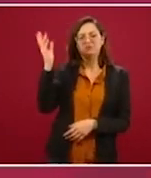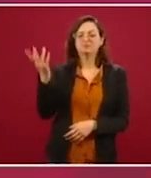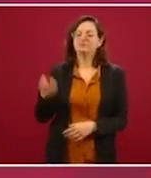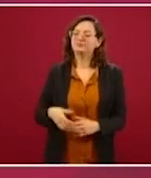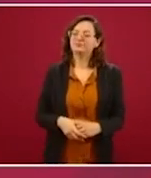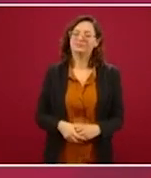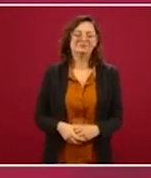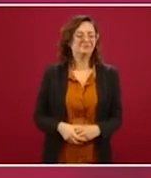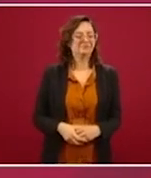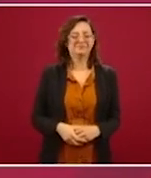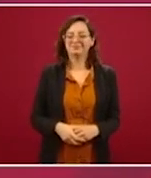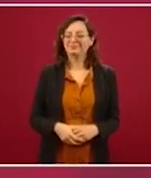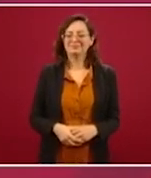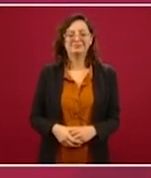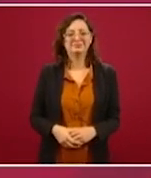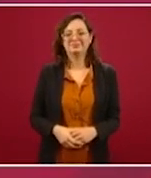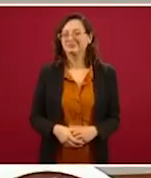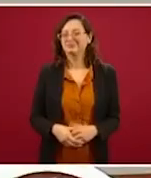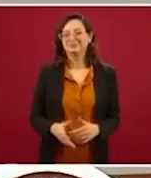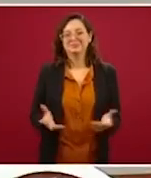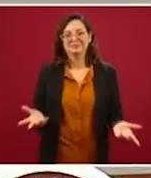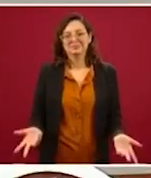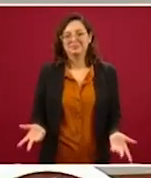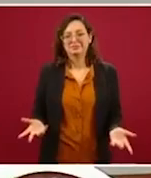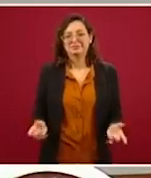para que haya una psicosis